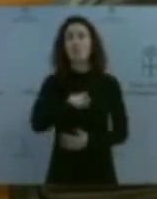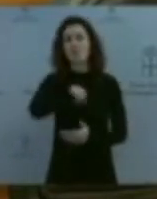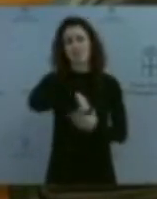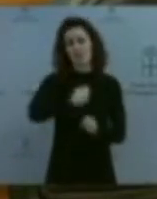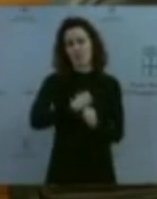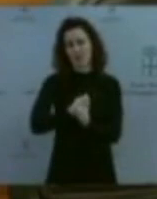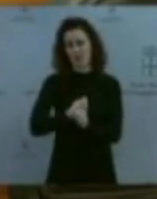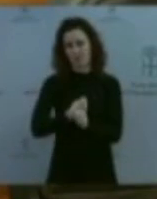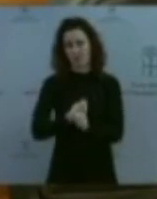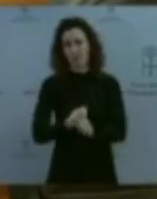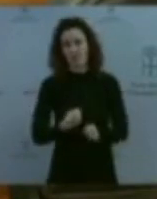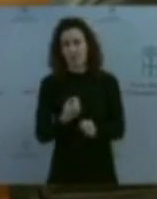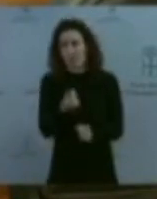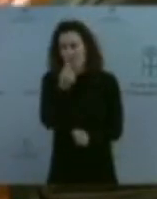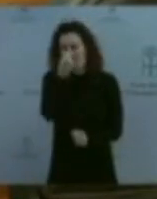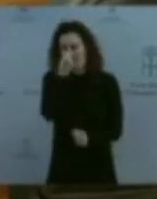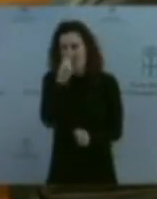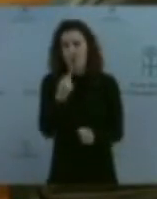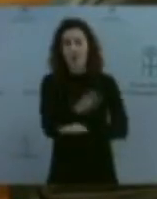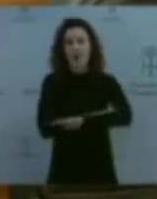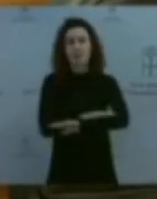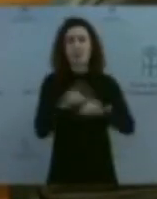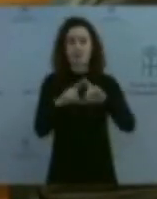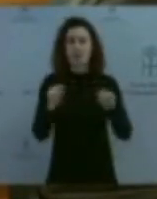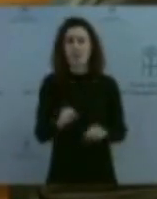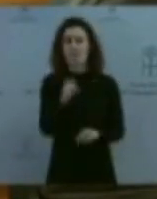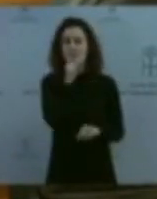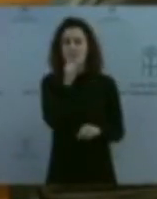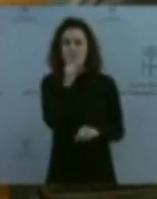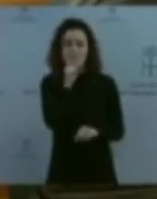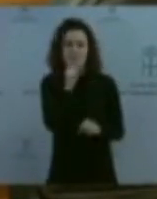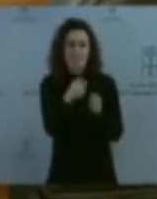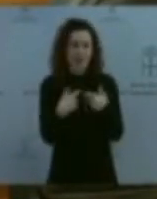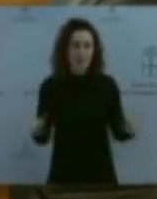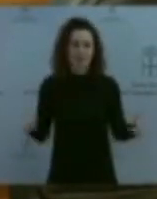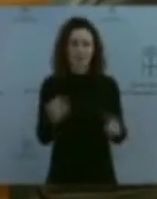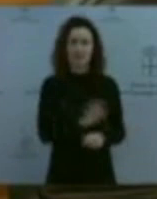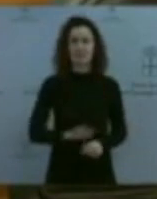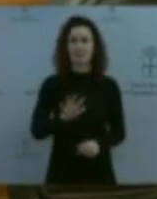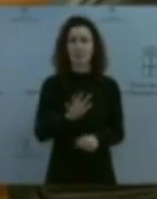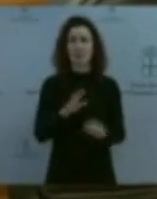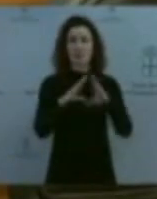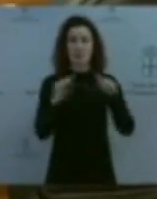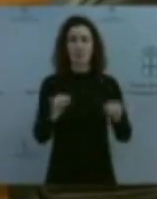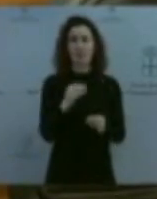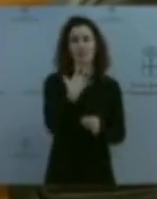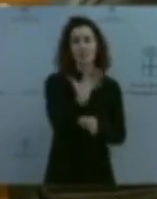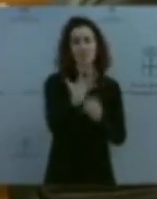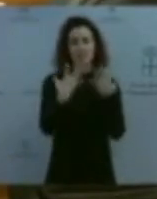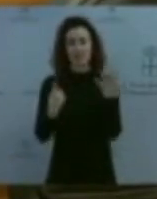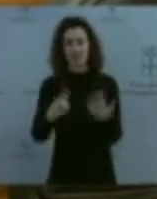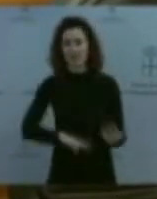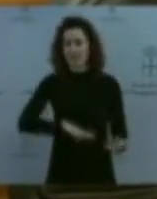más envejecidas del Estado. En la universidad la media de la plantilla es de 56 años y en la administración del Estado de